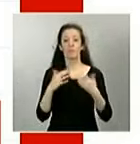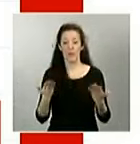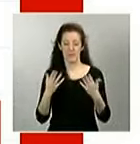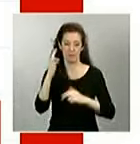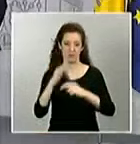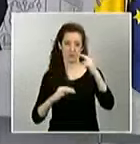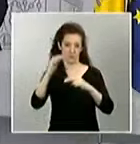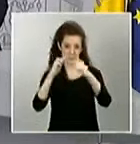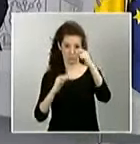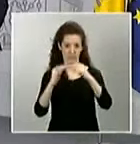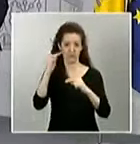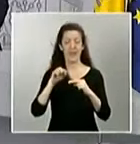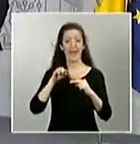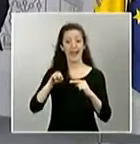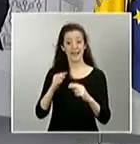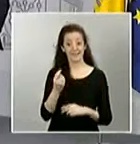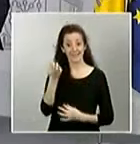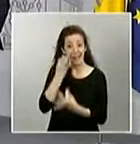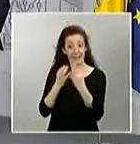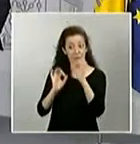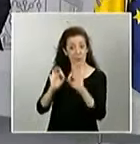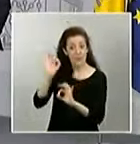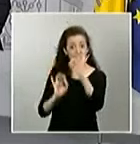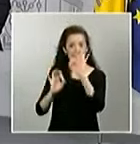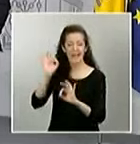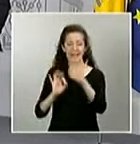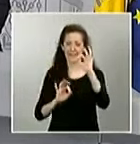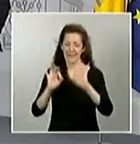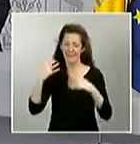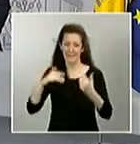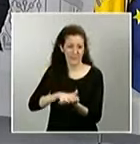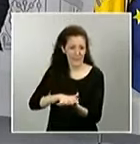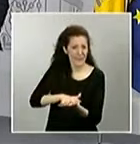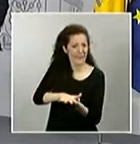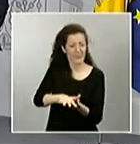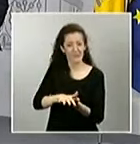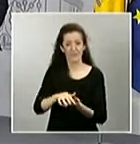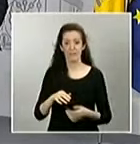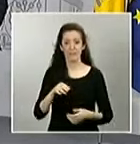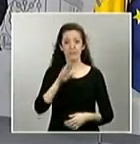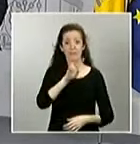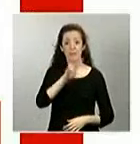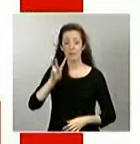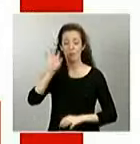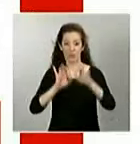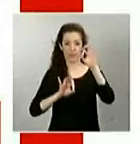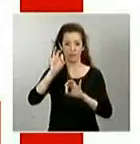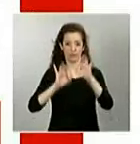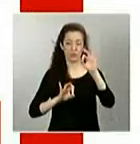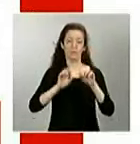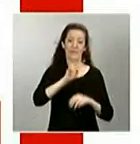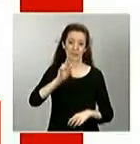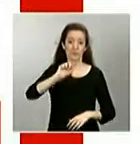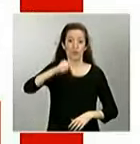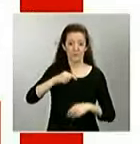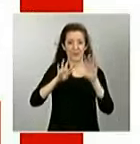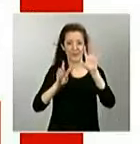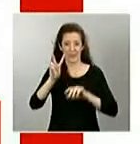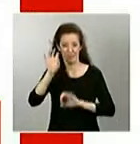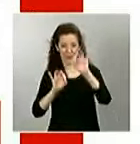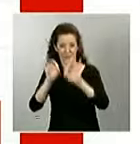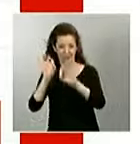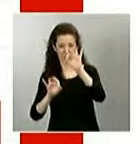términos porcentuales, el impacto es muy fuerte. Nos encontramos con un incremento del 22,92% y, en términos absolutos, nos